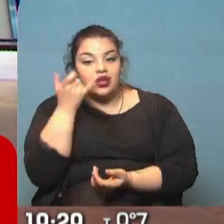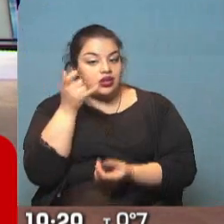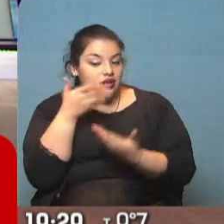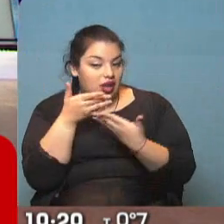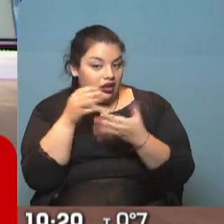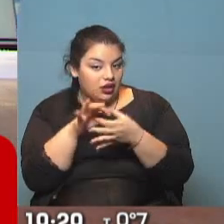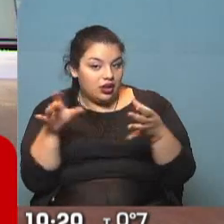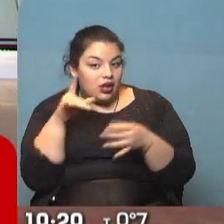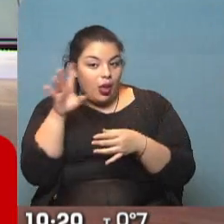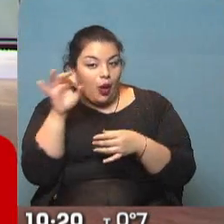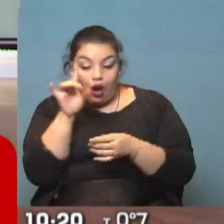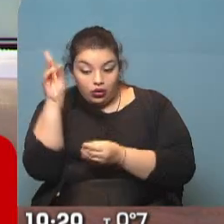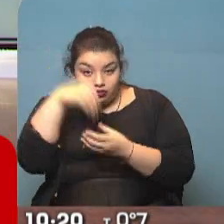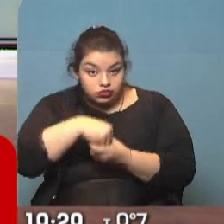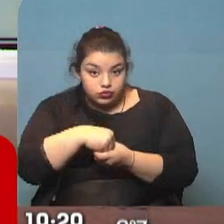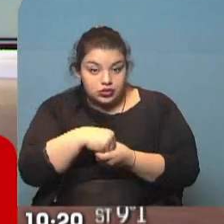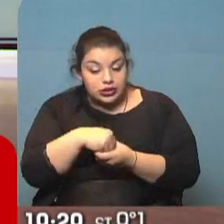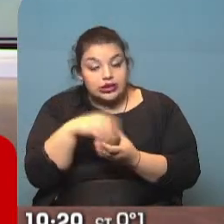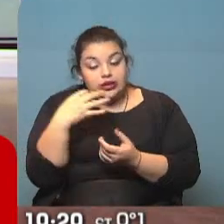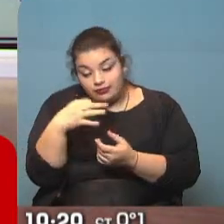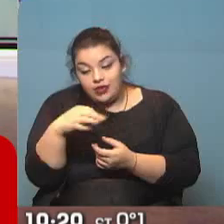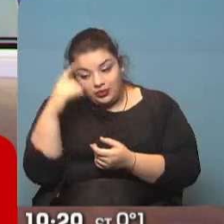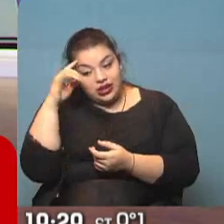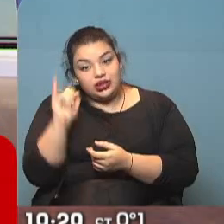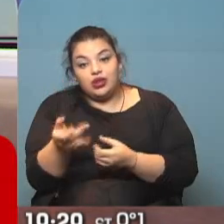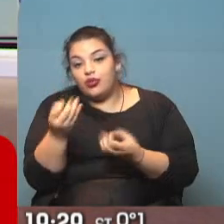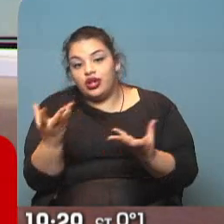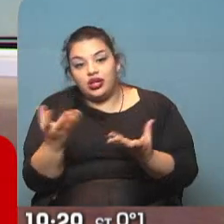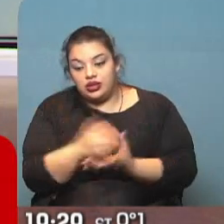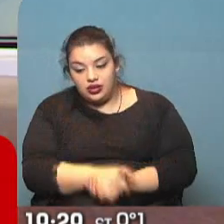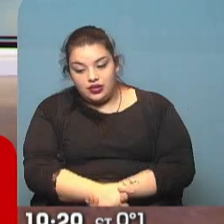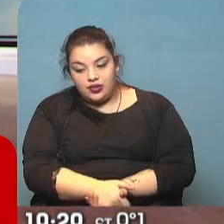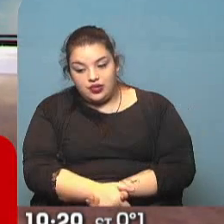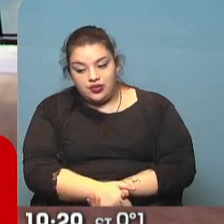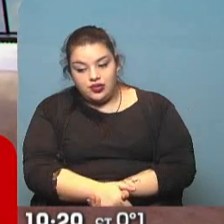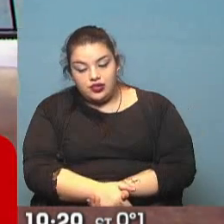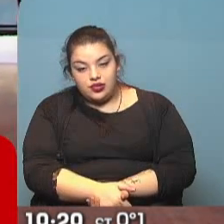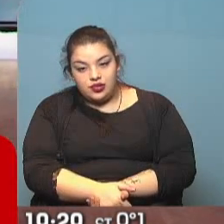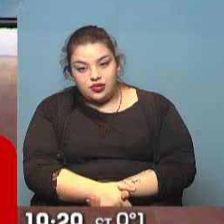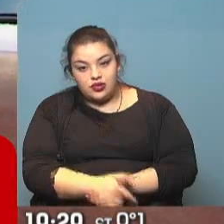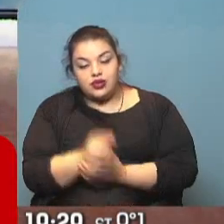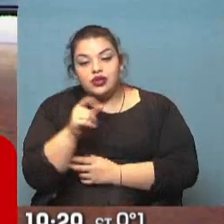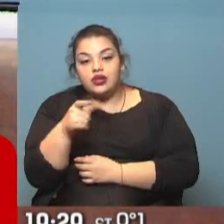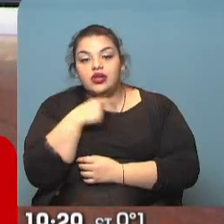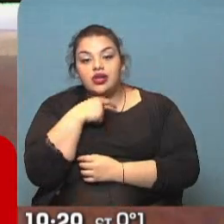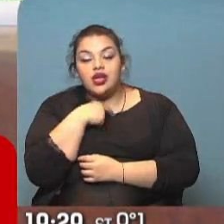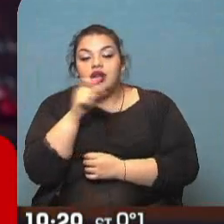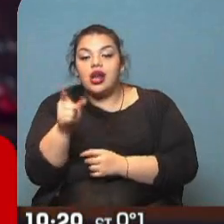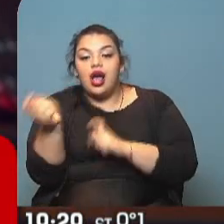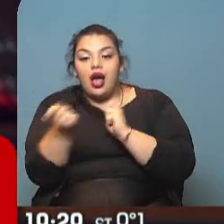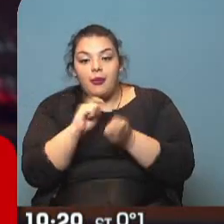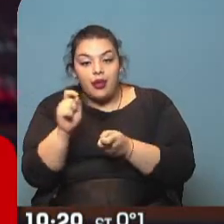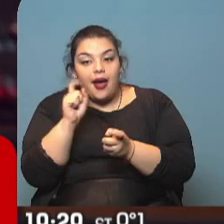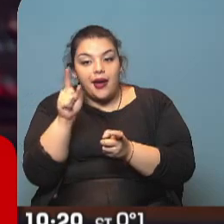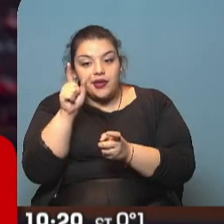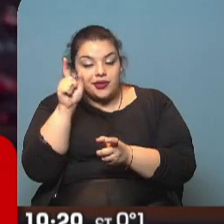no intervendrá? Tienen que retirar esa postura porque el fondo quiere corregir el desequilibrio externo, y para eso el tipo de cambio